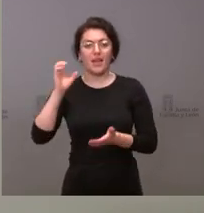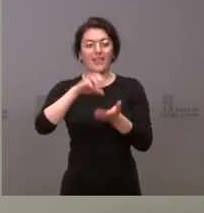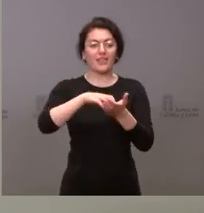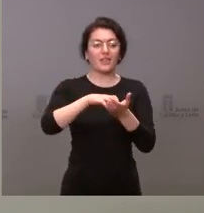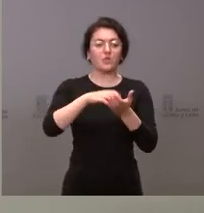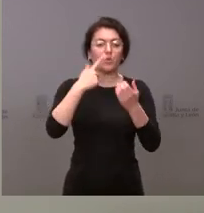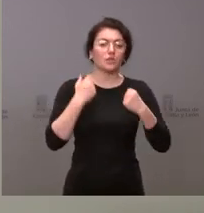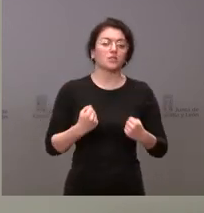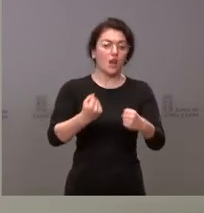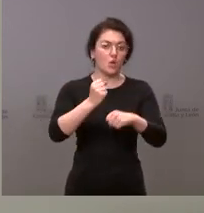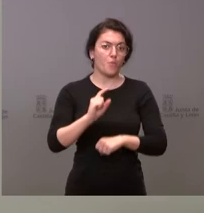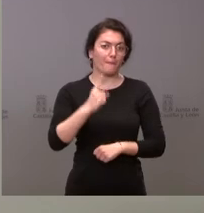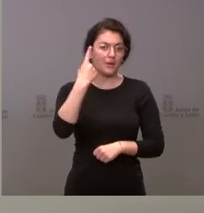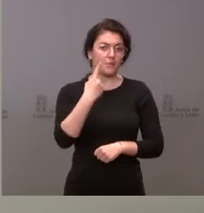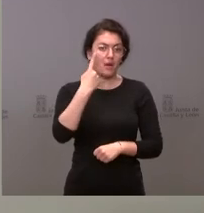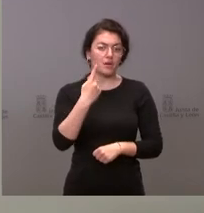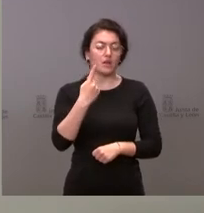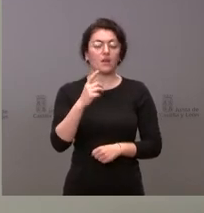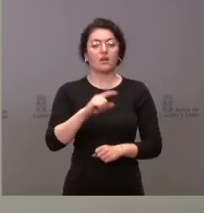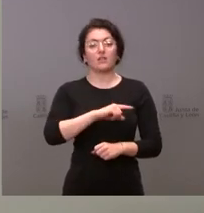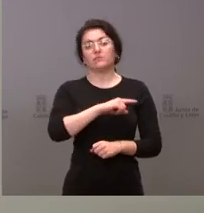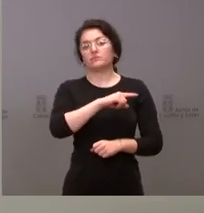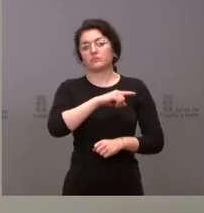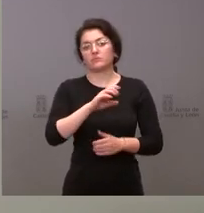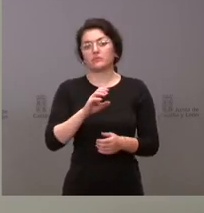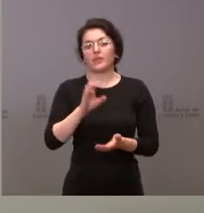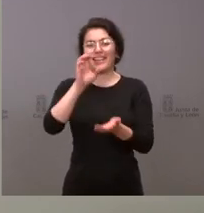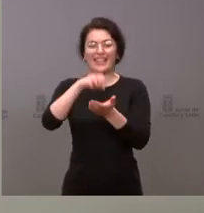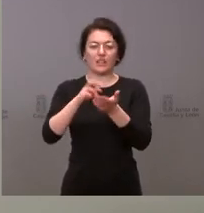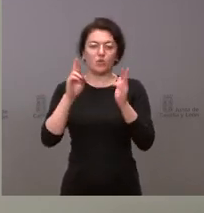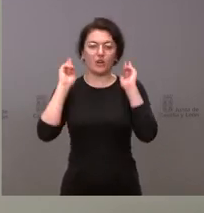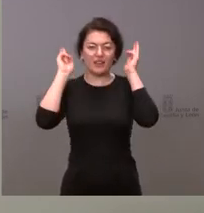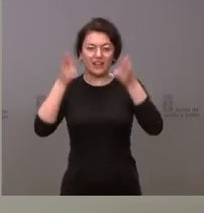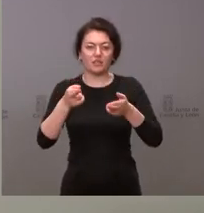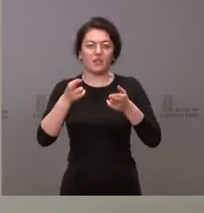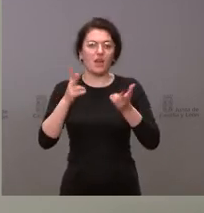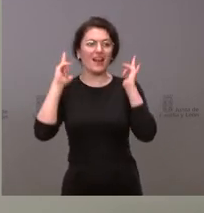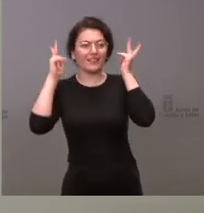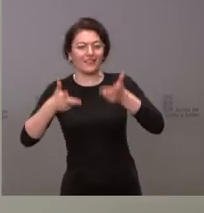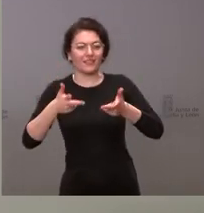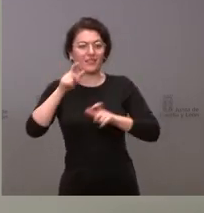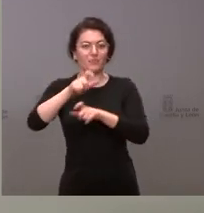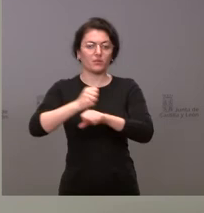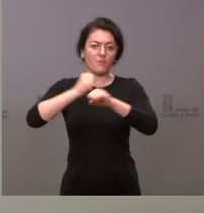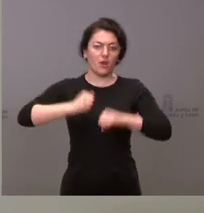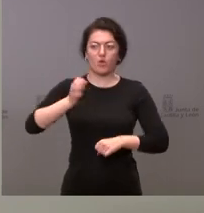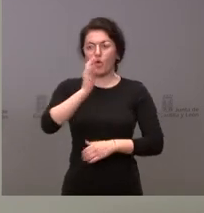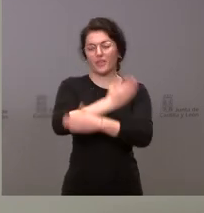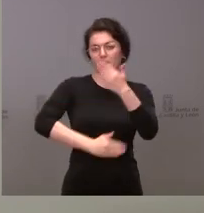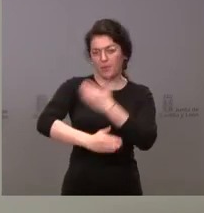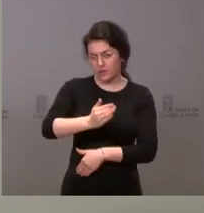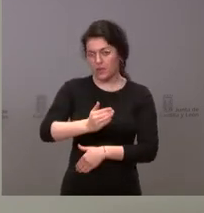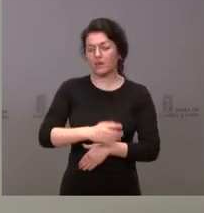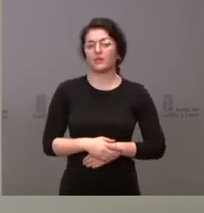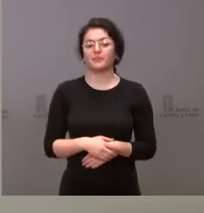primaria residencias centros residenciales de personas mayores o personas con discapacidad y lo que se permite